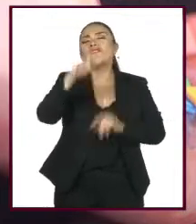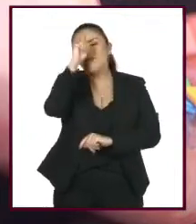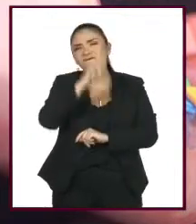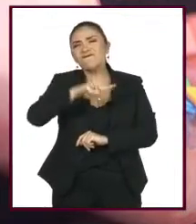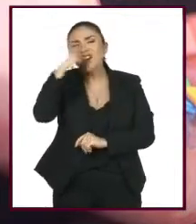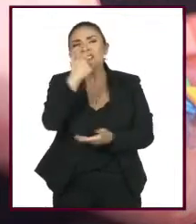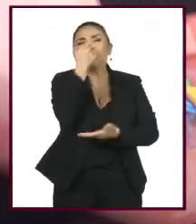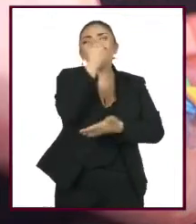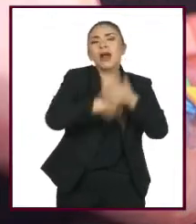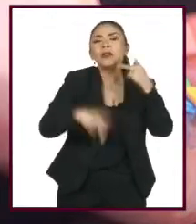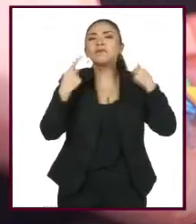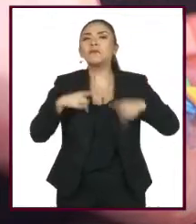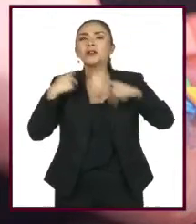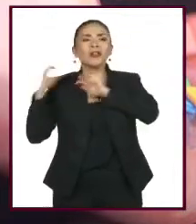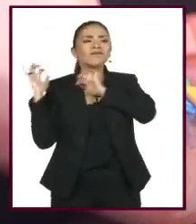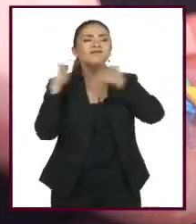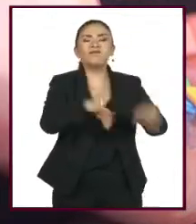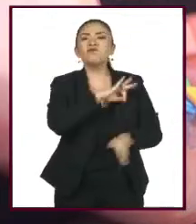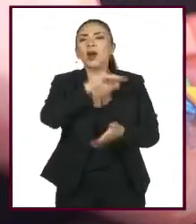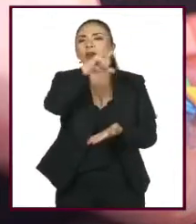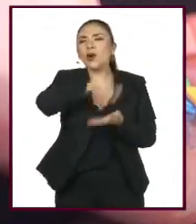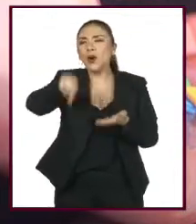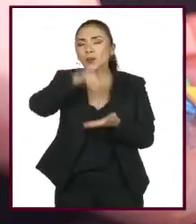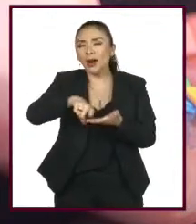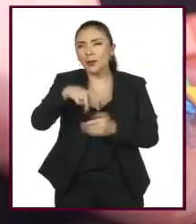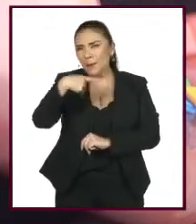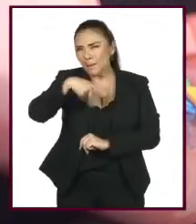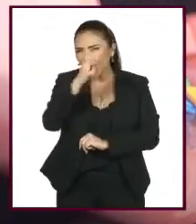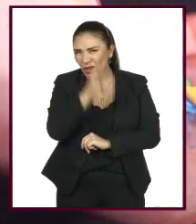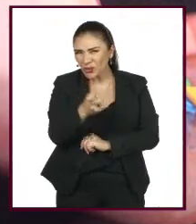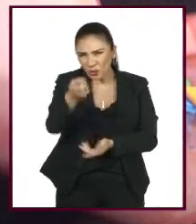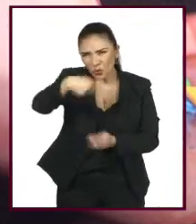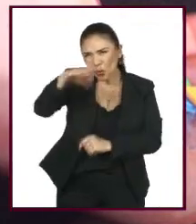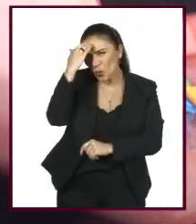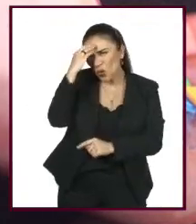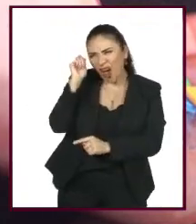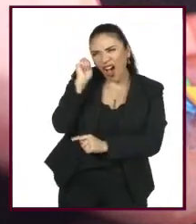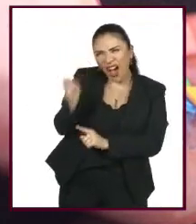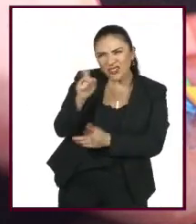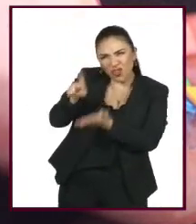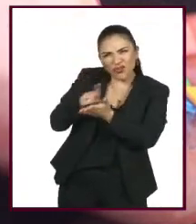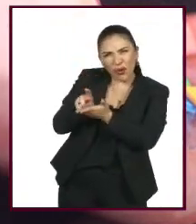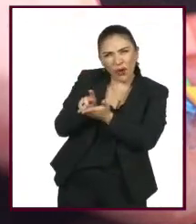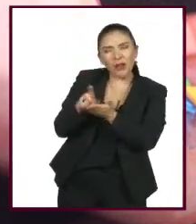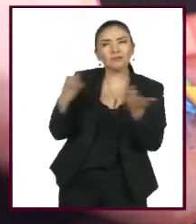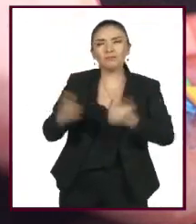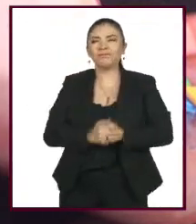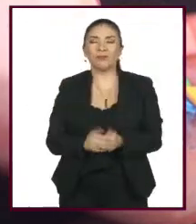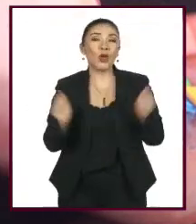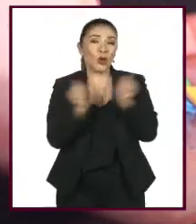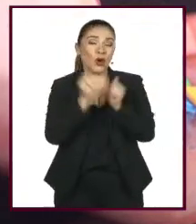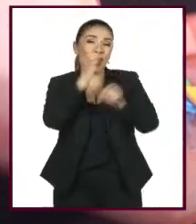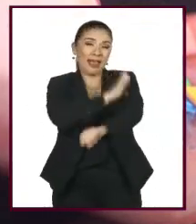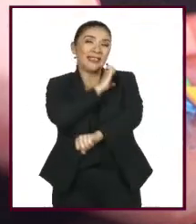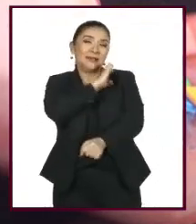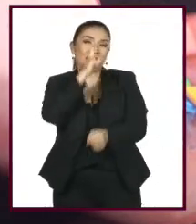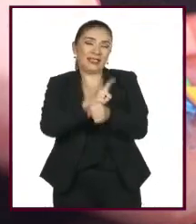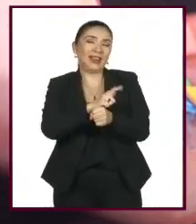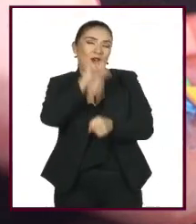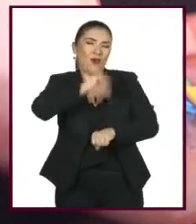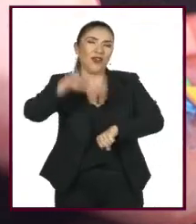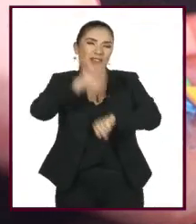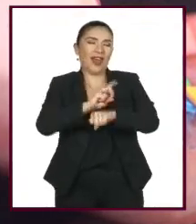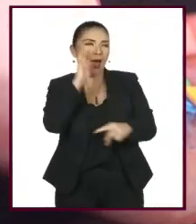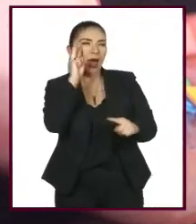acceso para las personas que la adquieren, pero ¿qué tanto sabemos sobre esta droga? De la mano de un especialista conoceremos